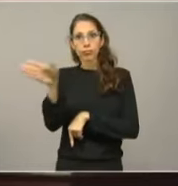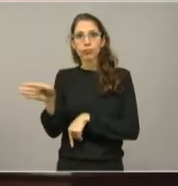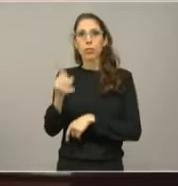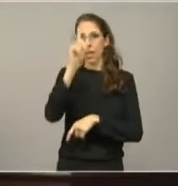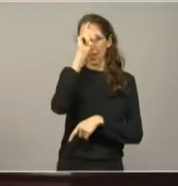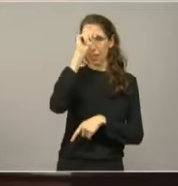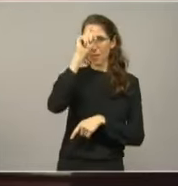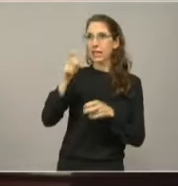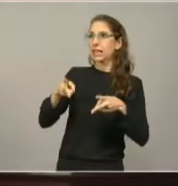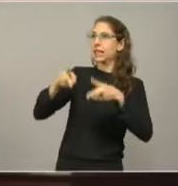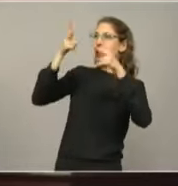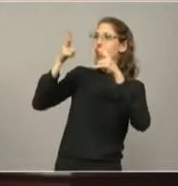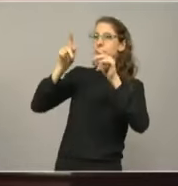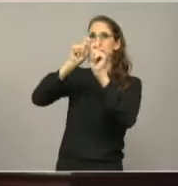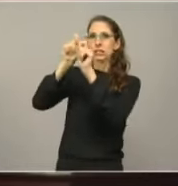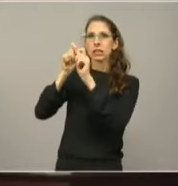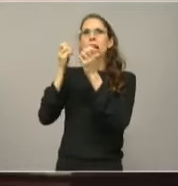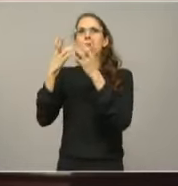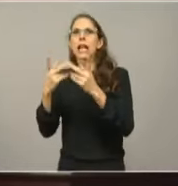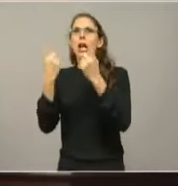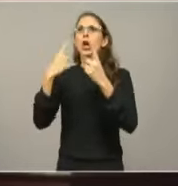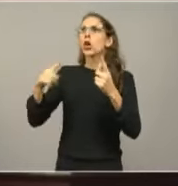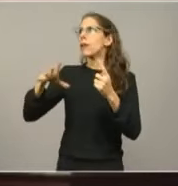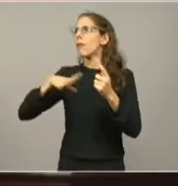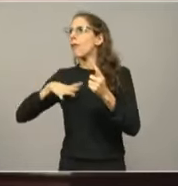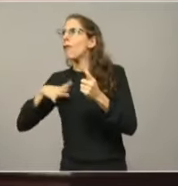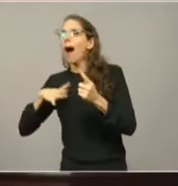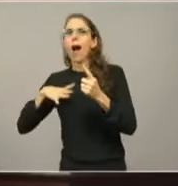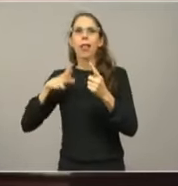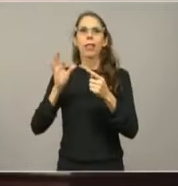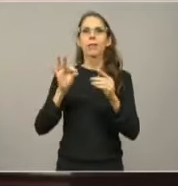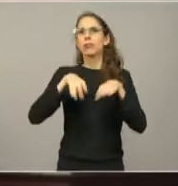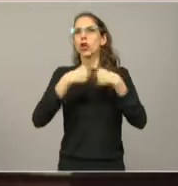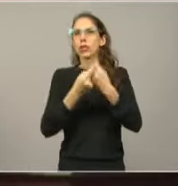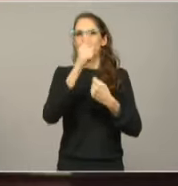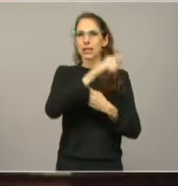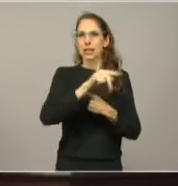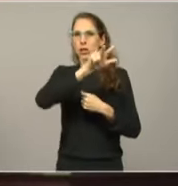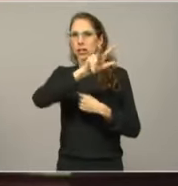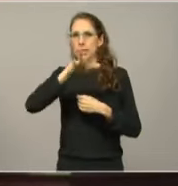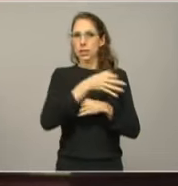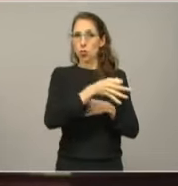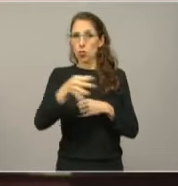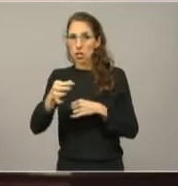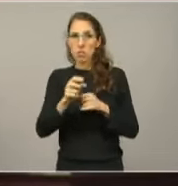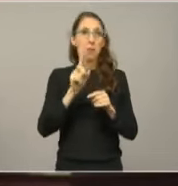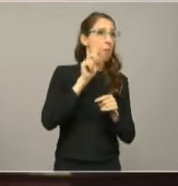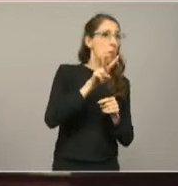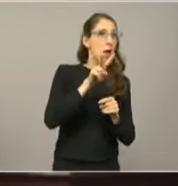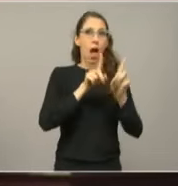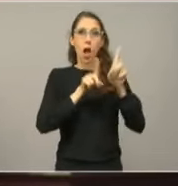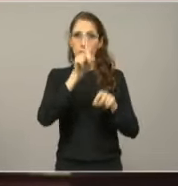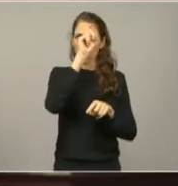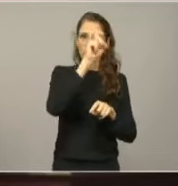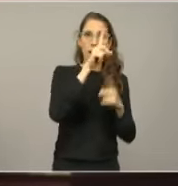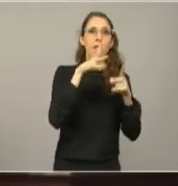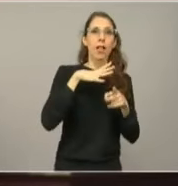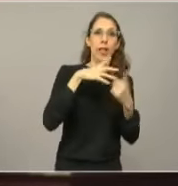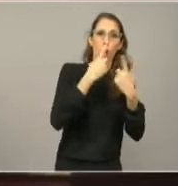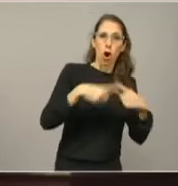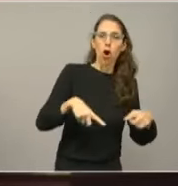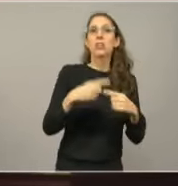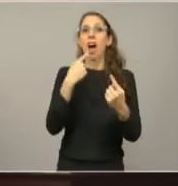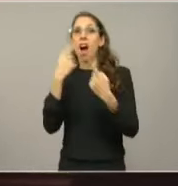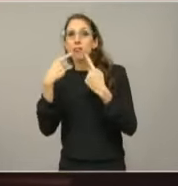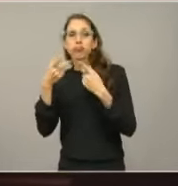la parte edilicia si faltan insumos en diversos hospitales de los 135 distritos si han podido hablar con lo que es el personal médico eso por un